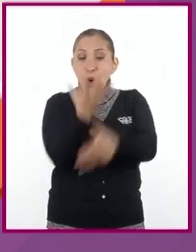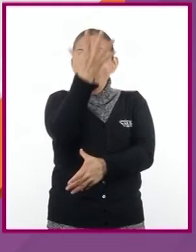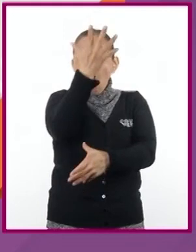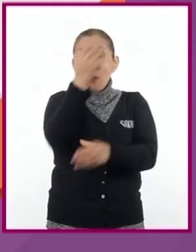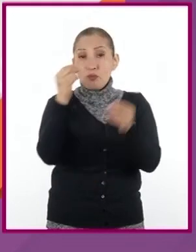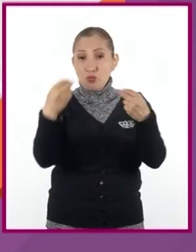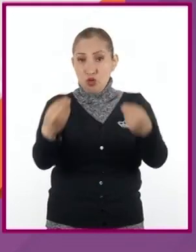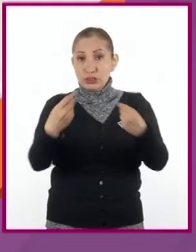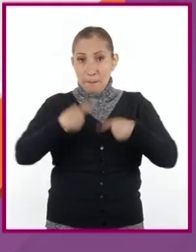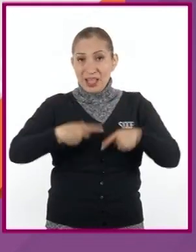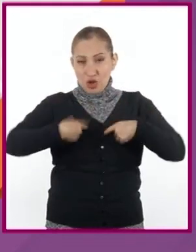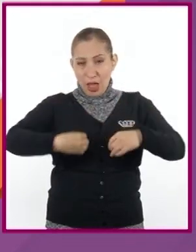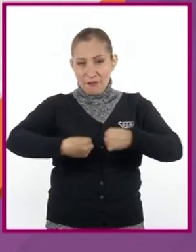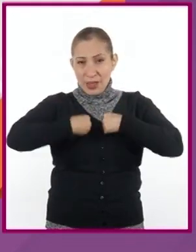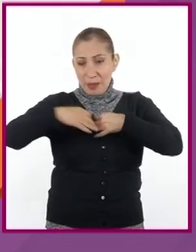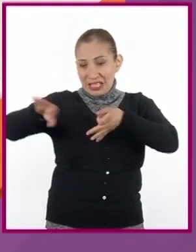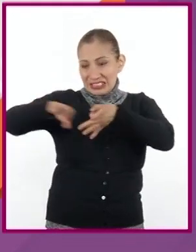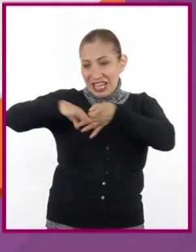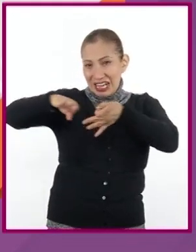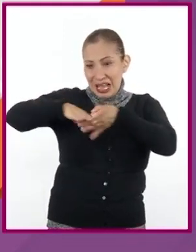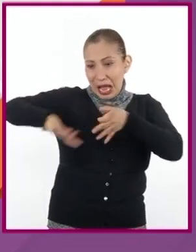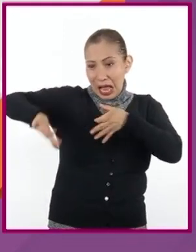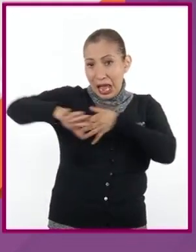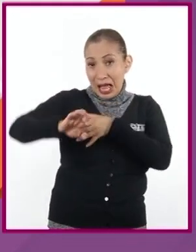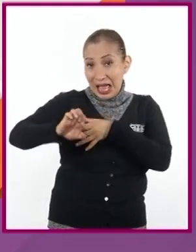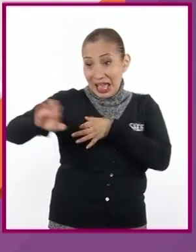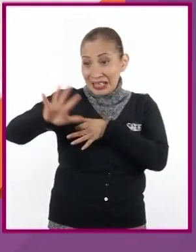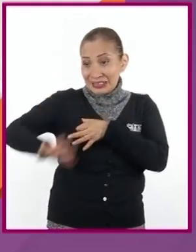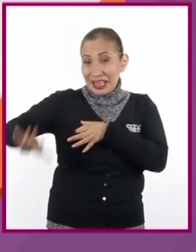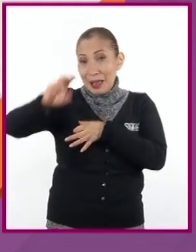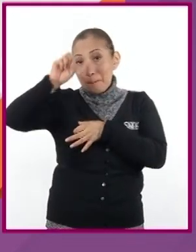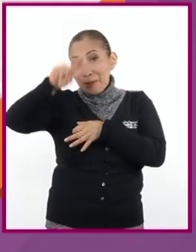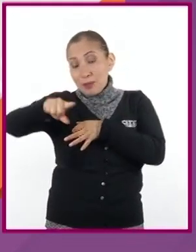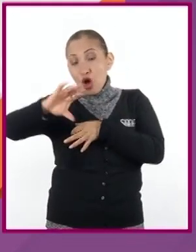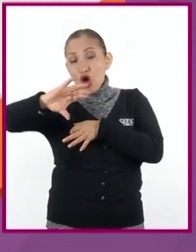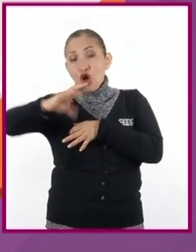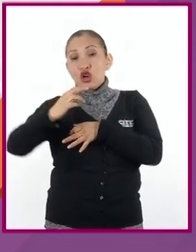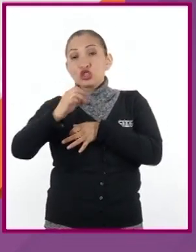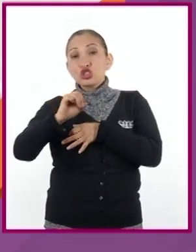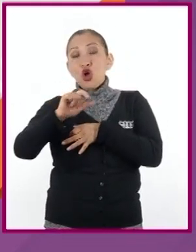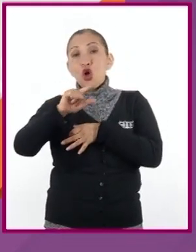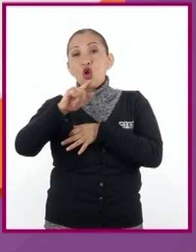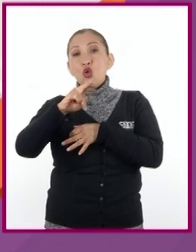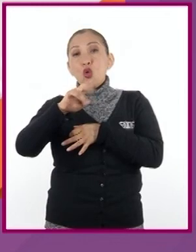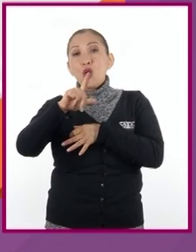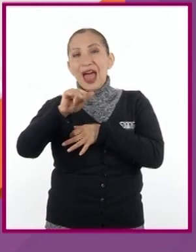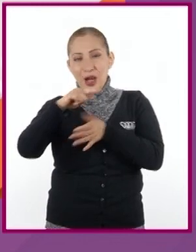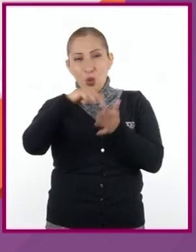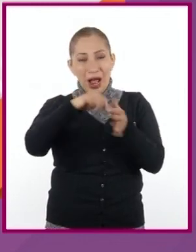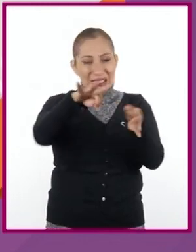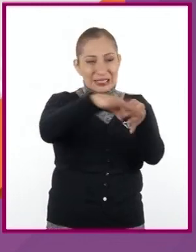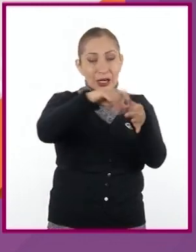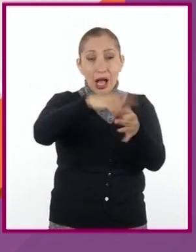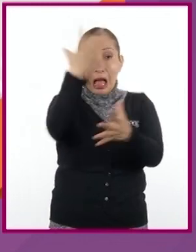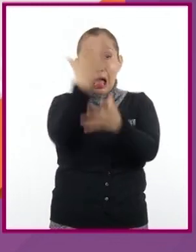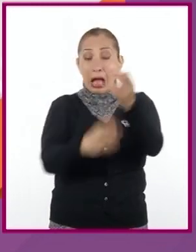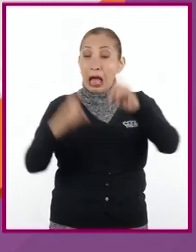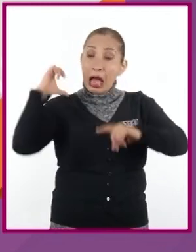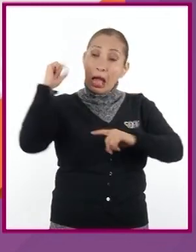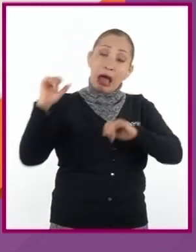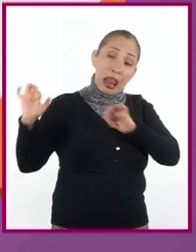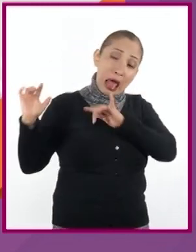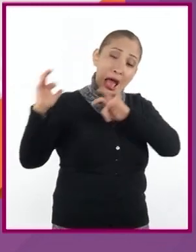Muchos habitantes que vivían por la ladera este que baja hacia Cholula y otros lugares cercanos huyeron al valle